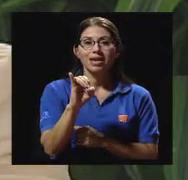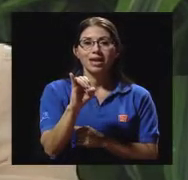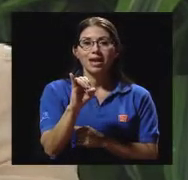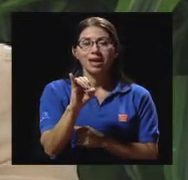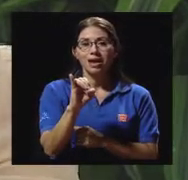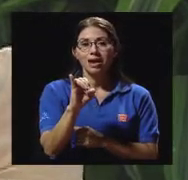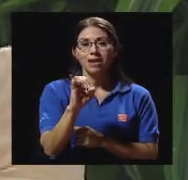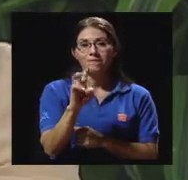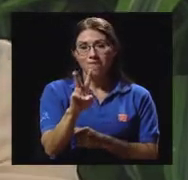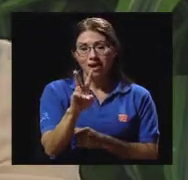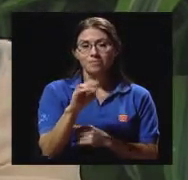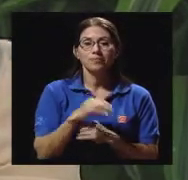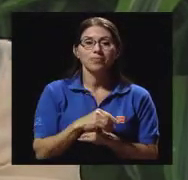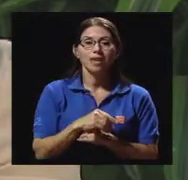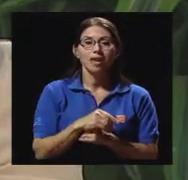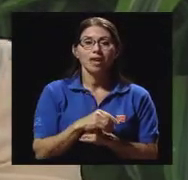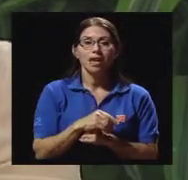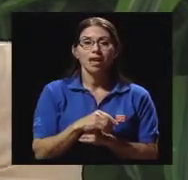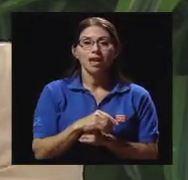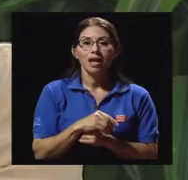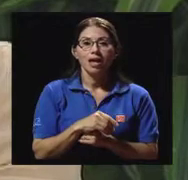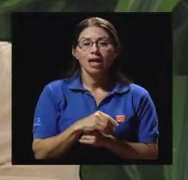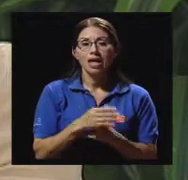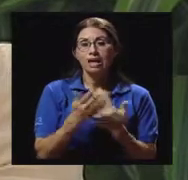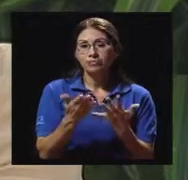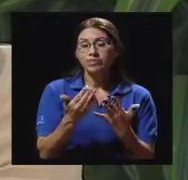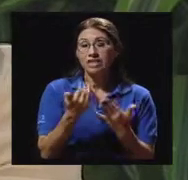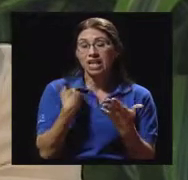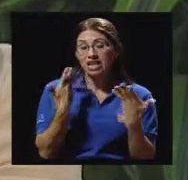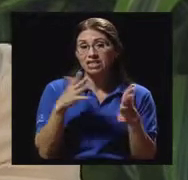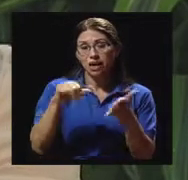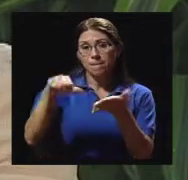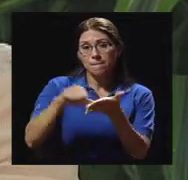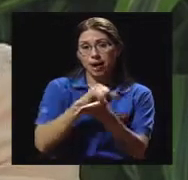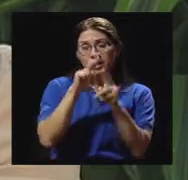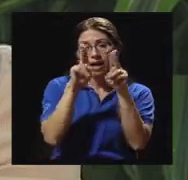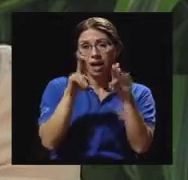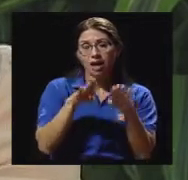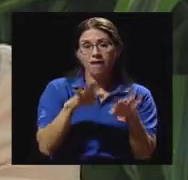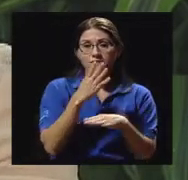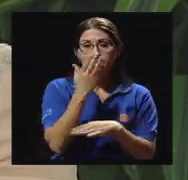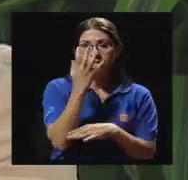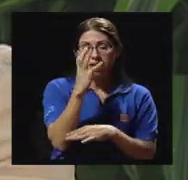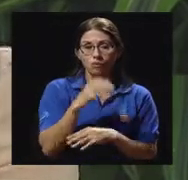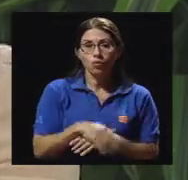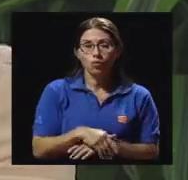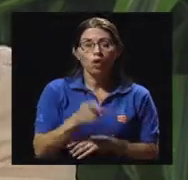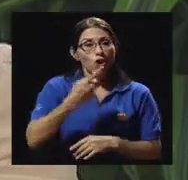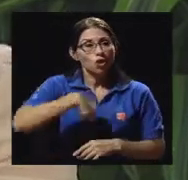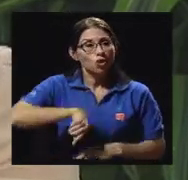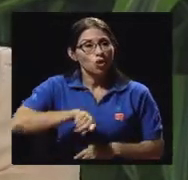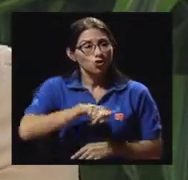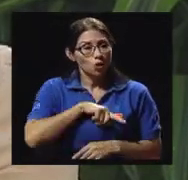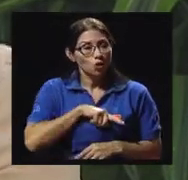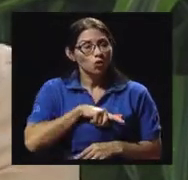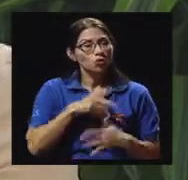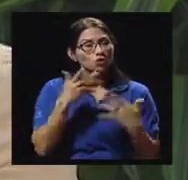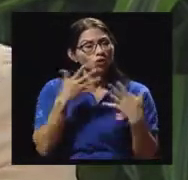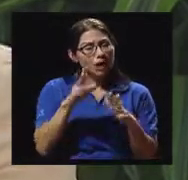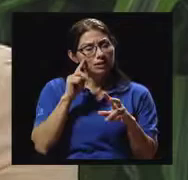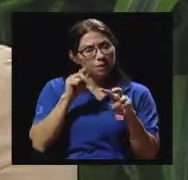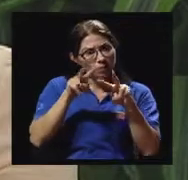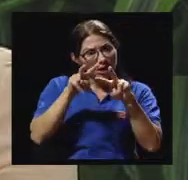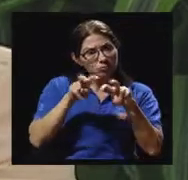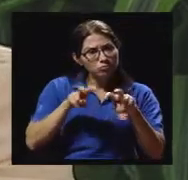ACEID, ACEID, tiene una página en Facebook donde estamos desarrollando todo lo que tiene que ver con reducción